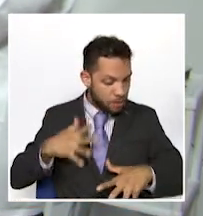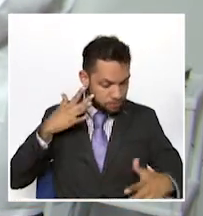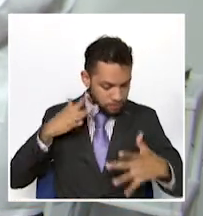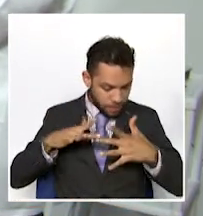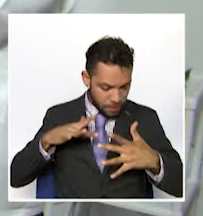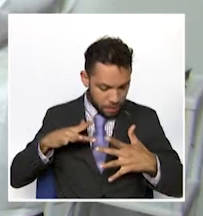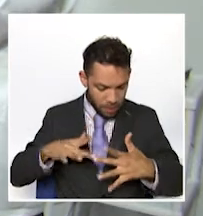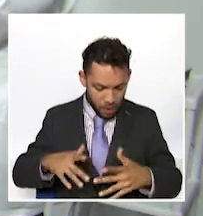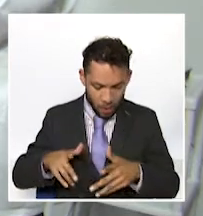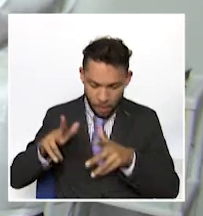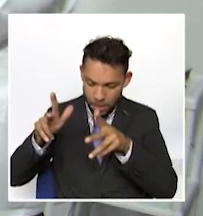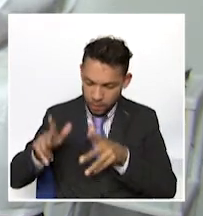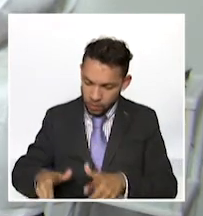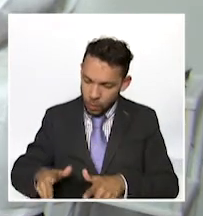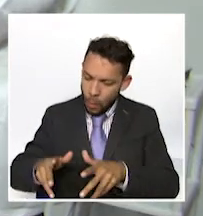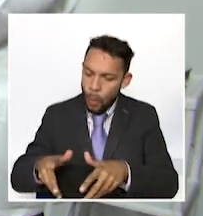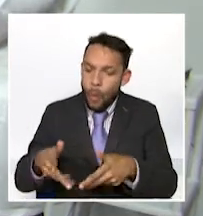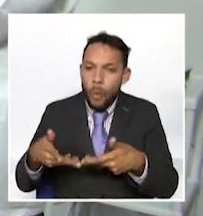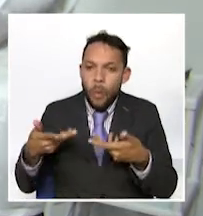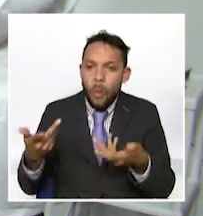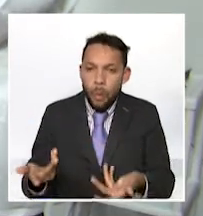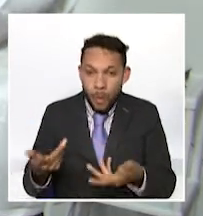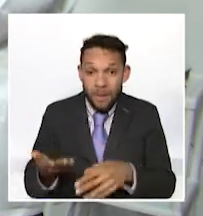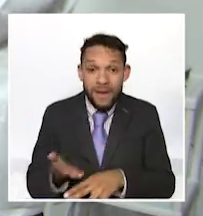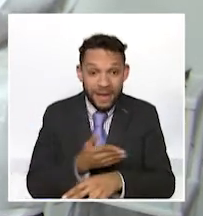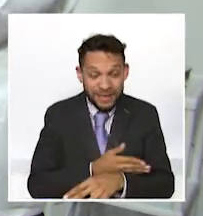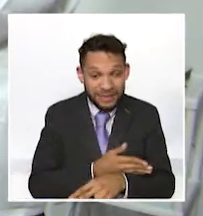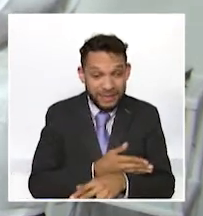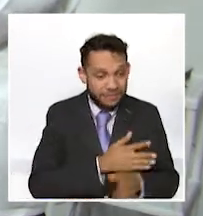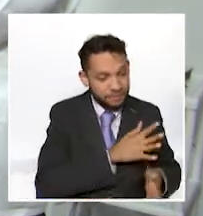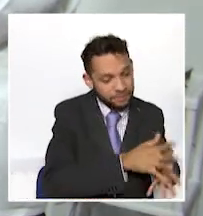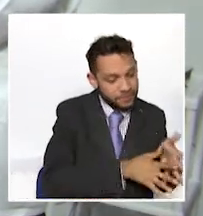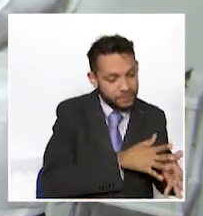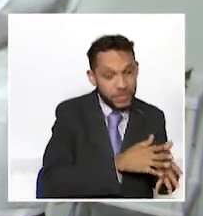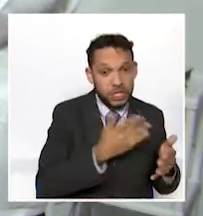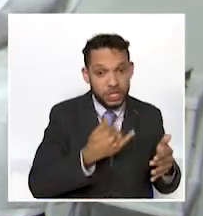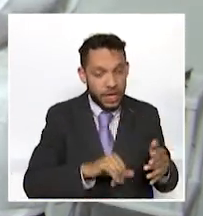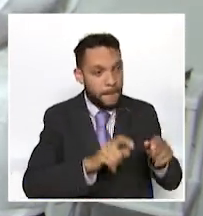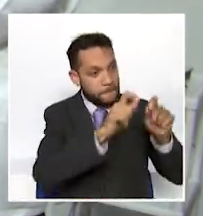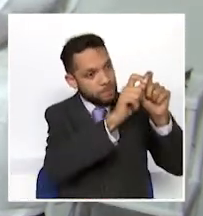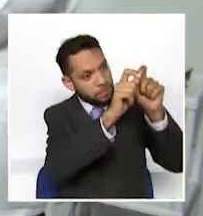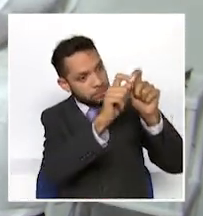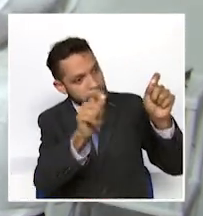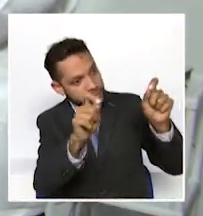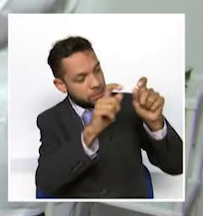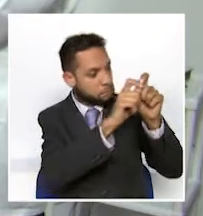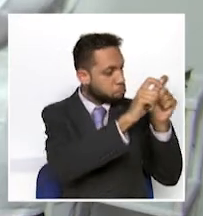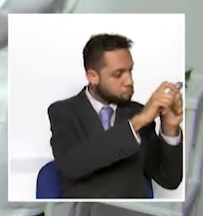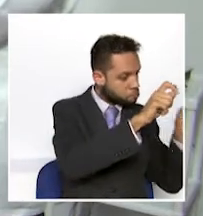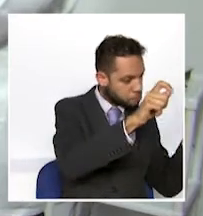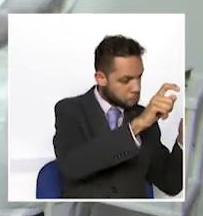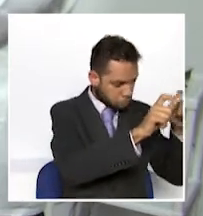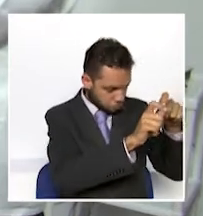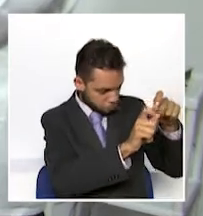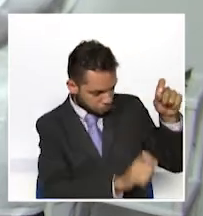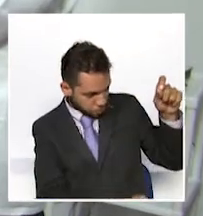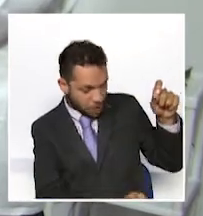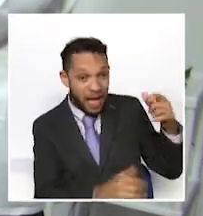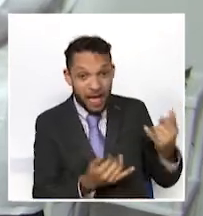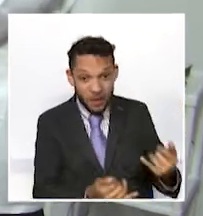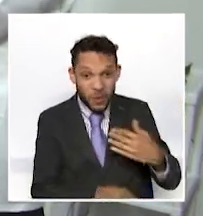Como ya vimos en el corte anterior, se hizo la valoración de esta parte superior y ahora pues